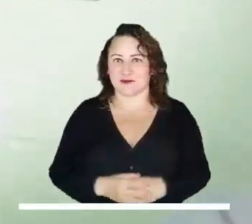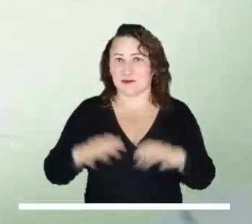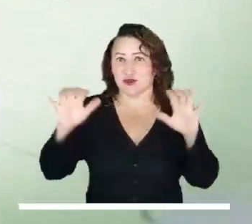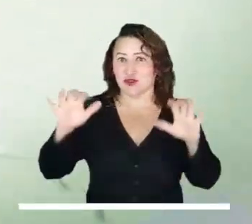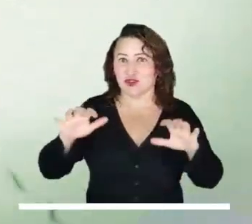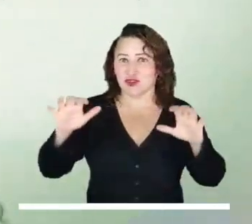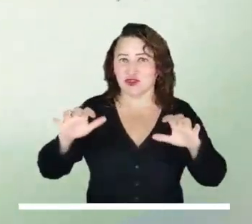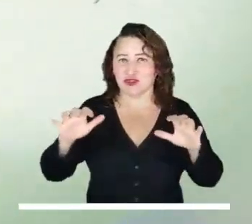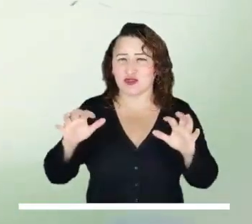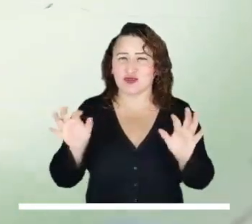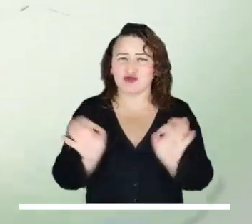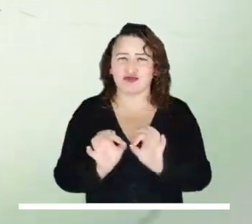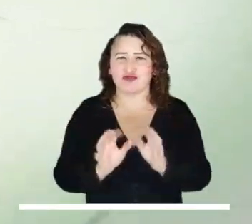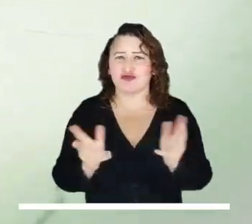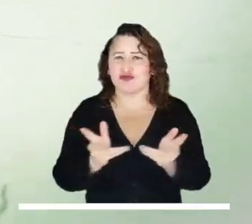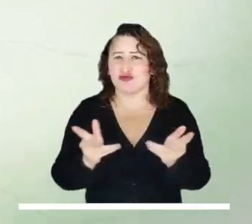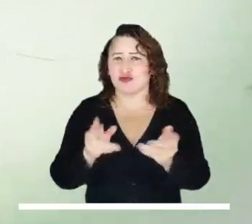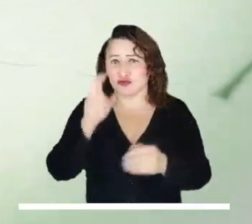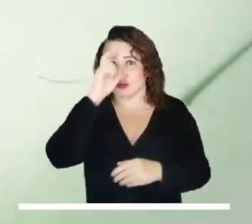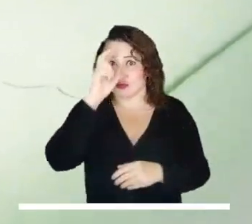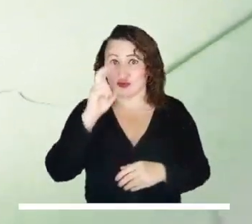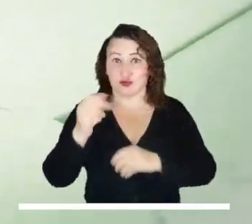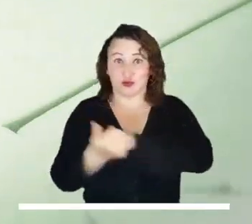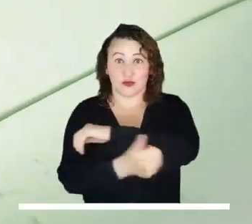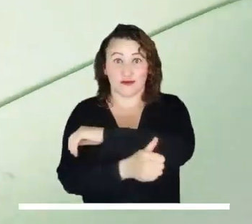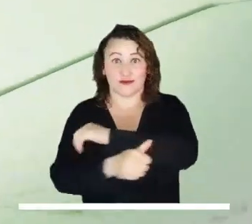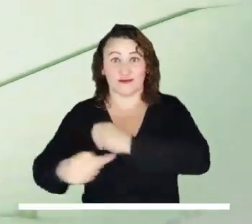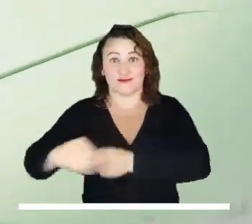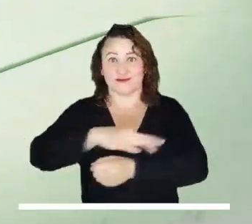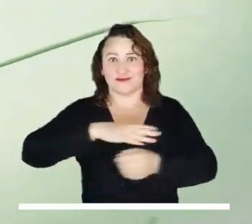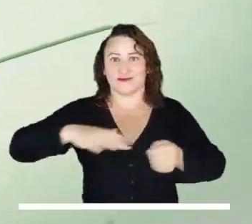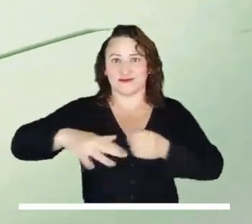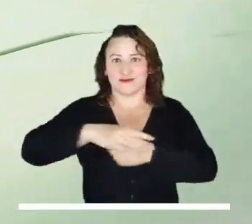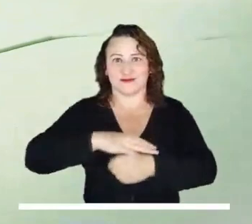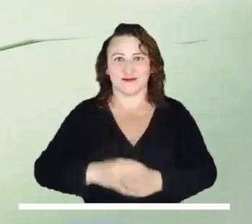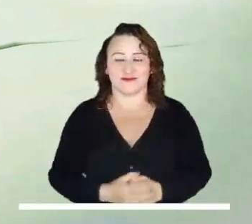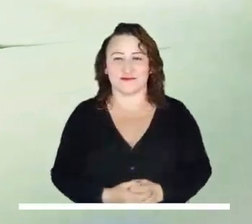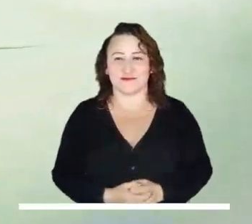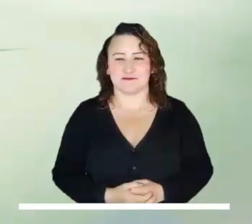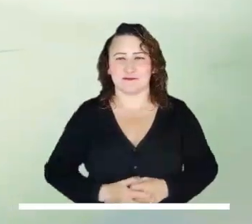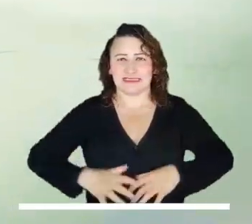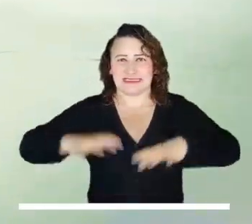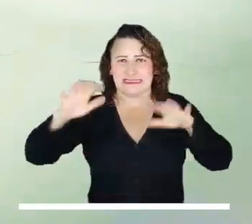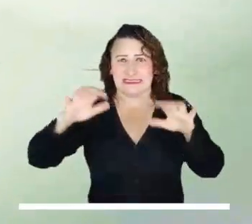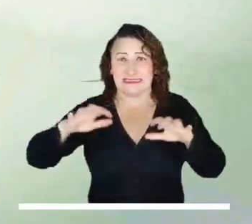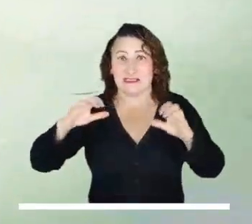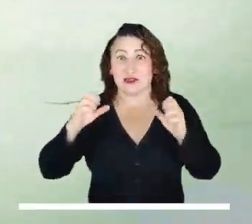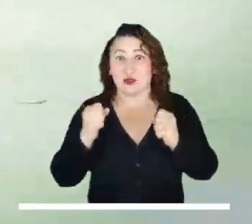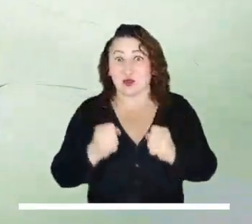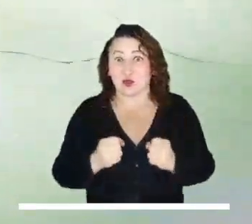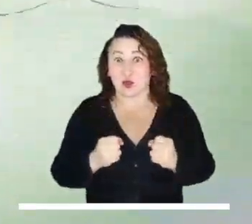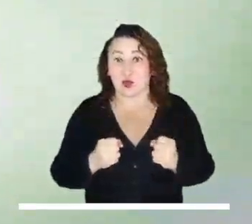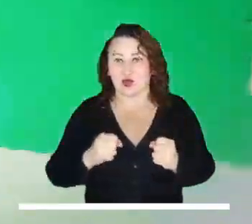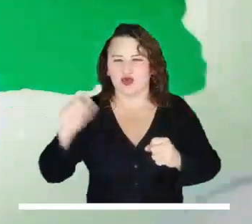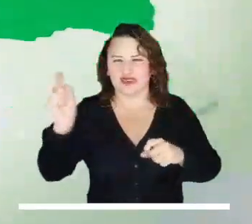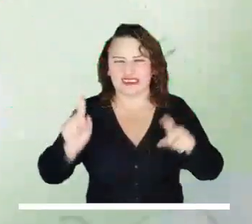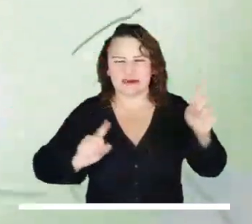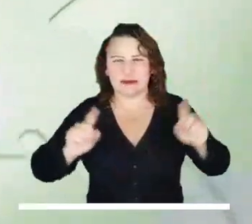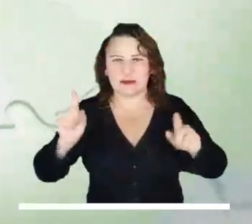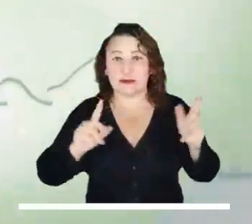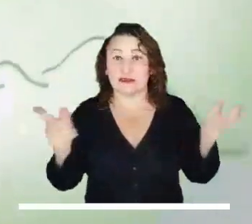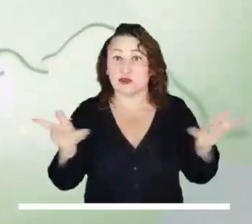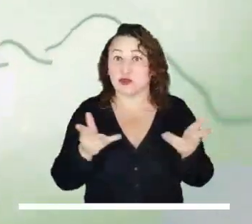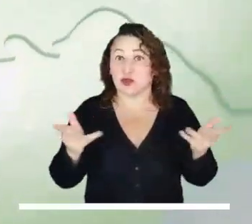Cafetero. Precipitaciones ligeras son posibles en el norte de Boyacá y Cundinamarca. Lluvias significativas